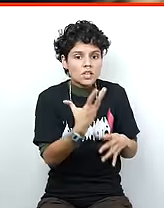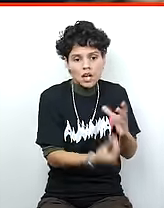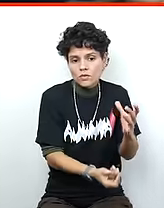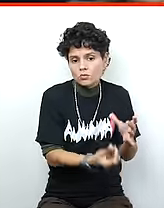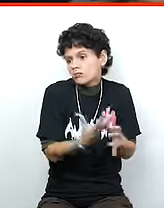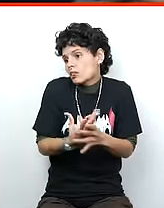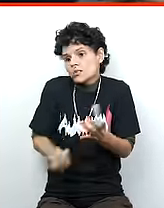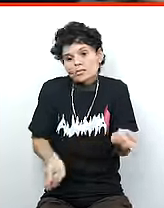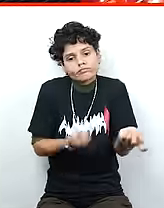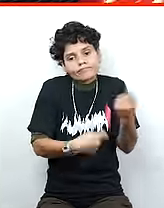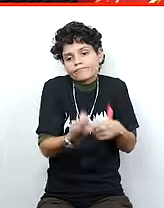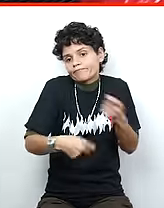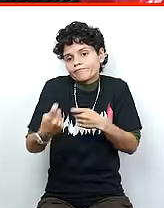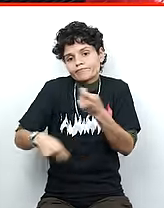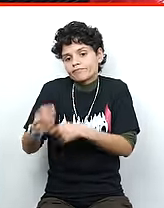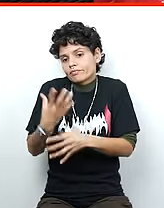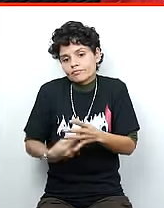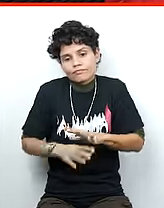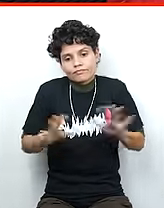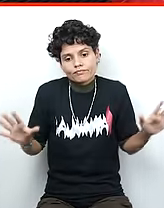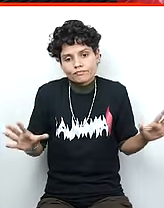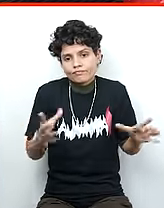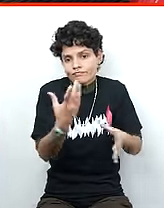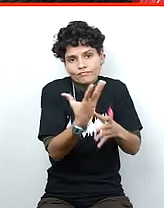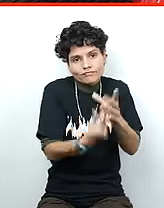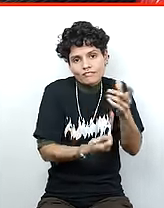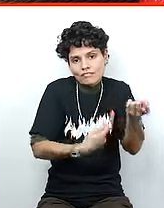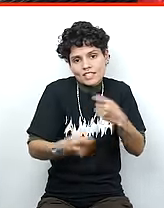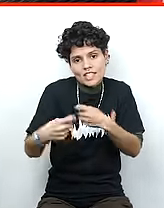¿Agotado? Agotado. Ah, qué corte, Julián.